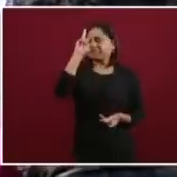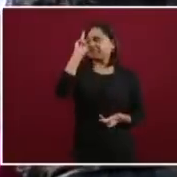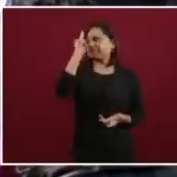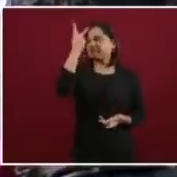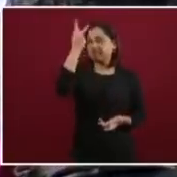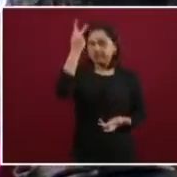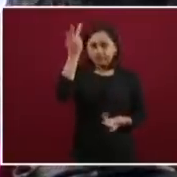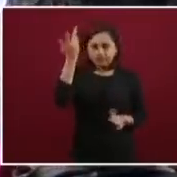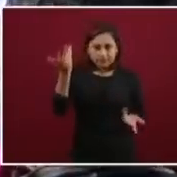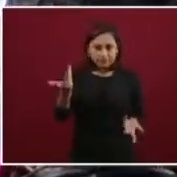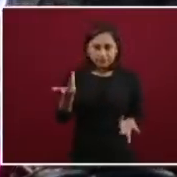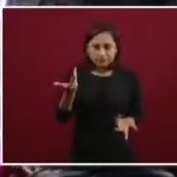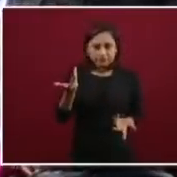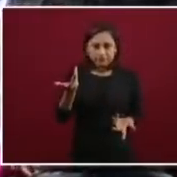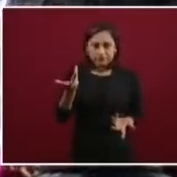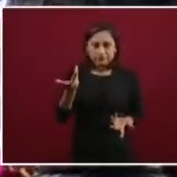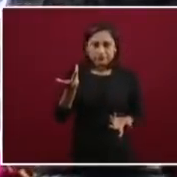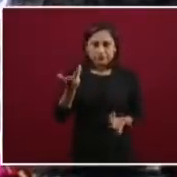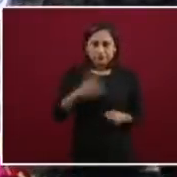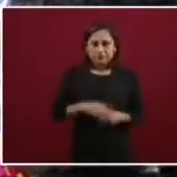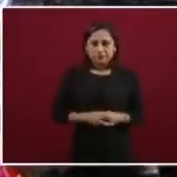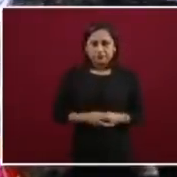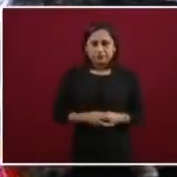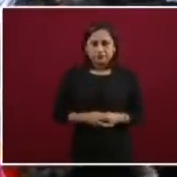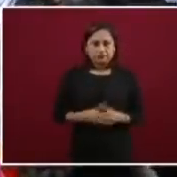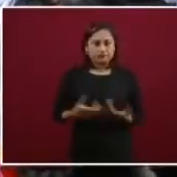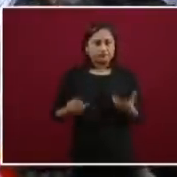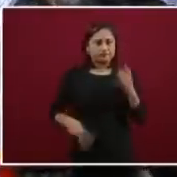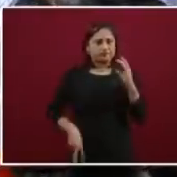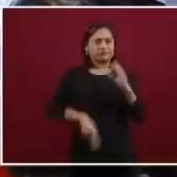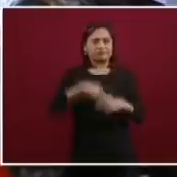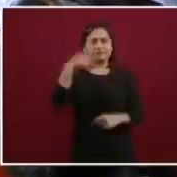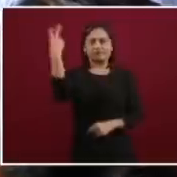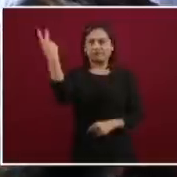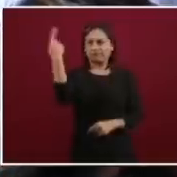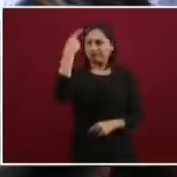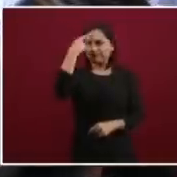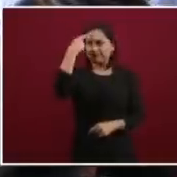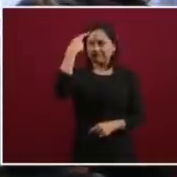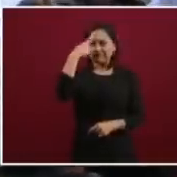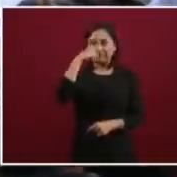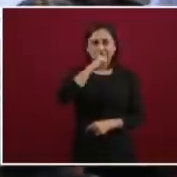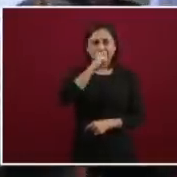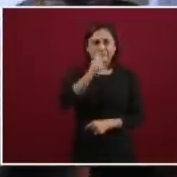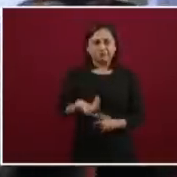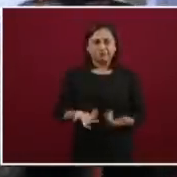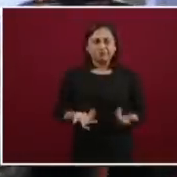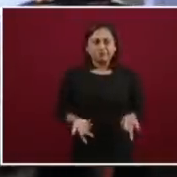nada situación y reaccionar completamente